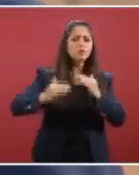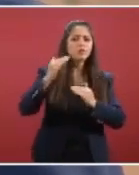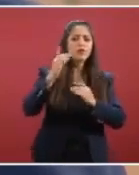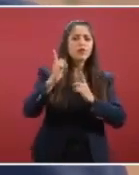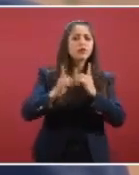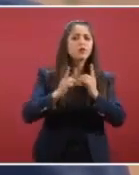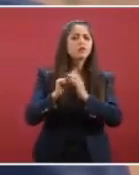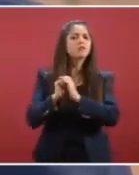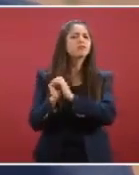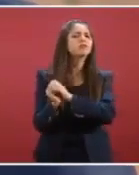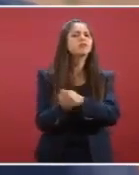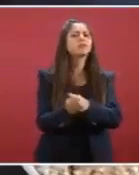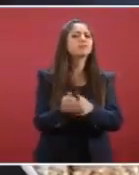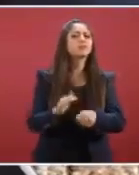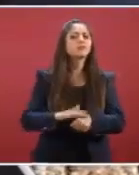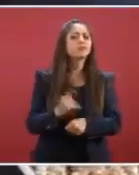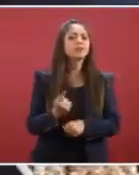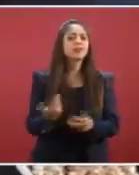porque